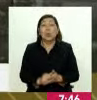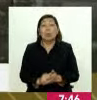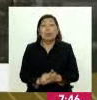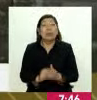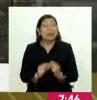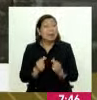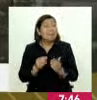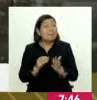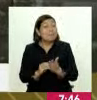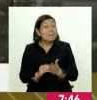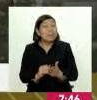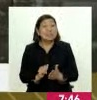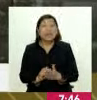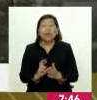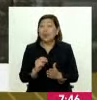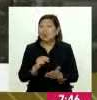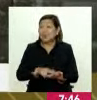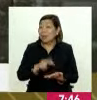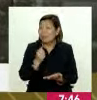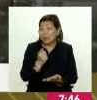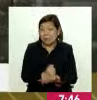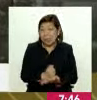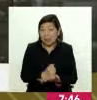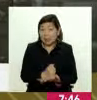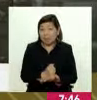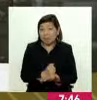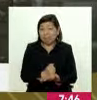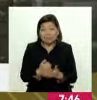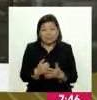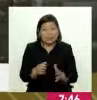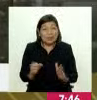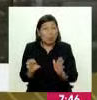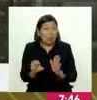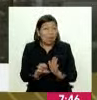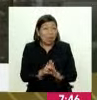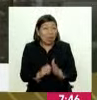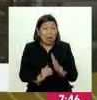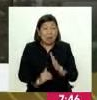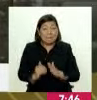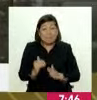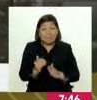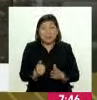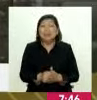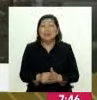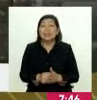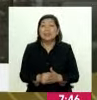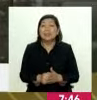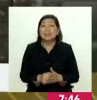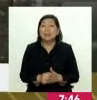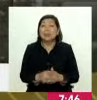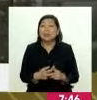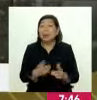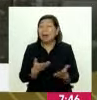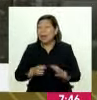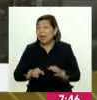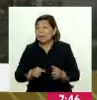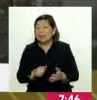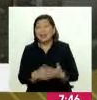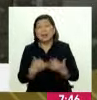una proyectos nomás, que no se aprobaron, hubiésemos tenido, por ejemplo, un mayor filtro respecto a los partidos políticos.